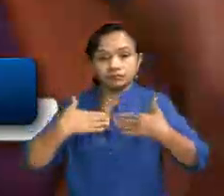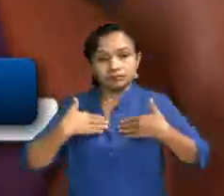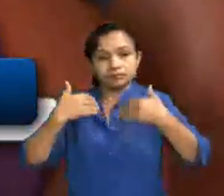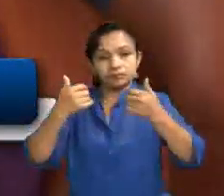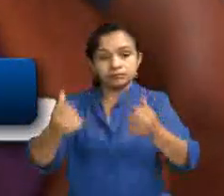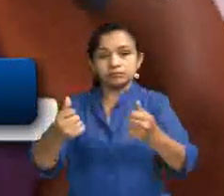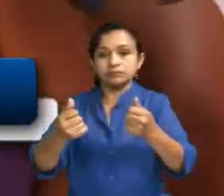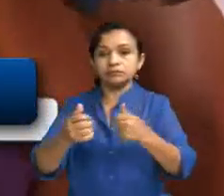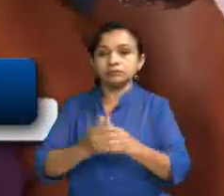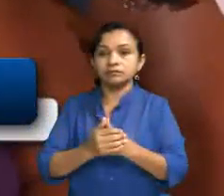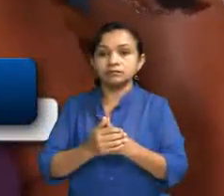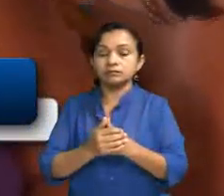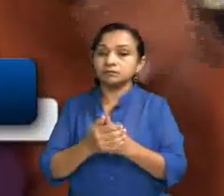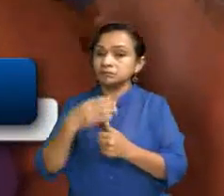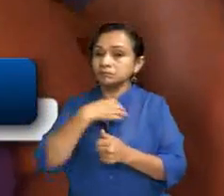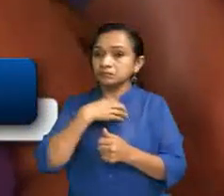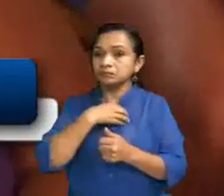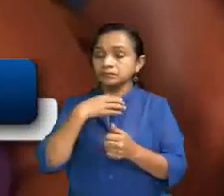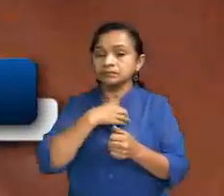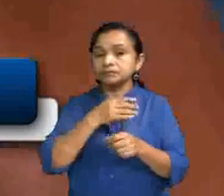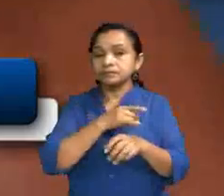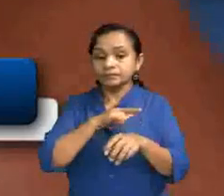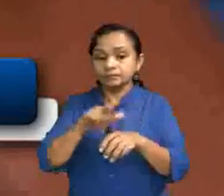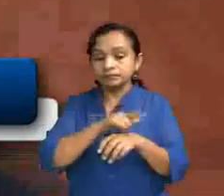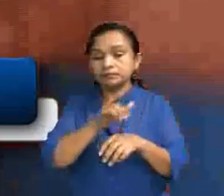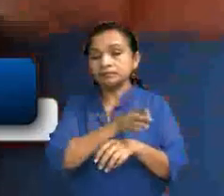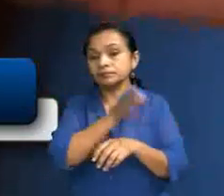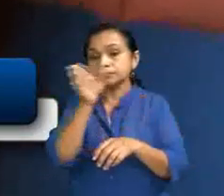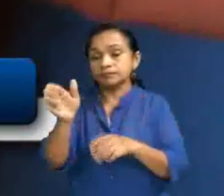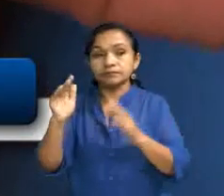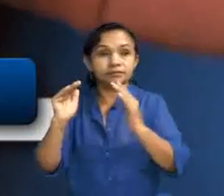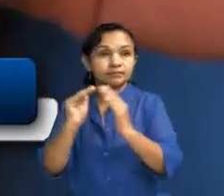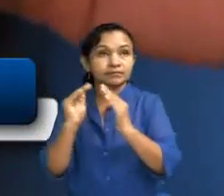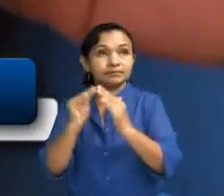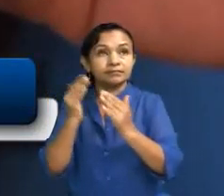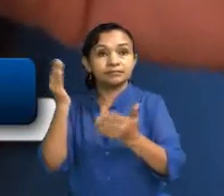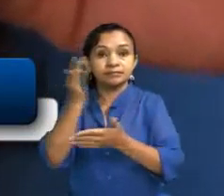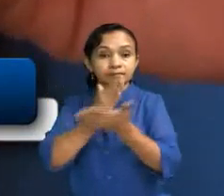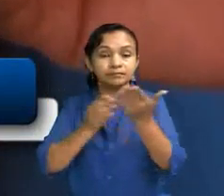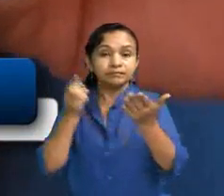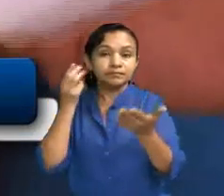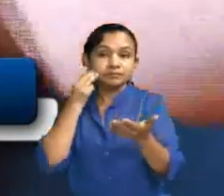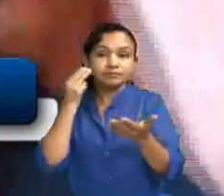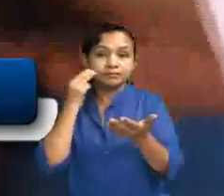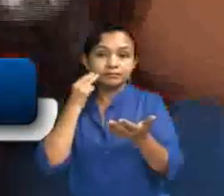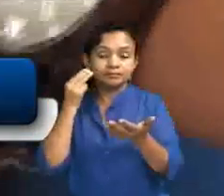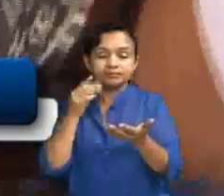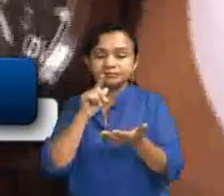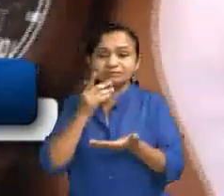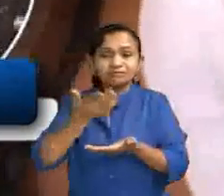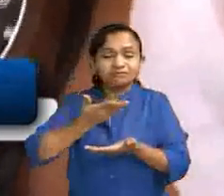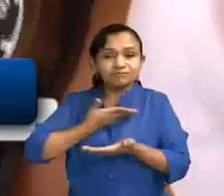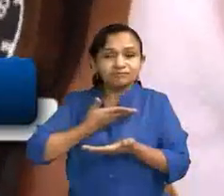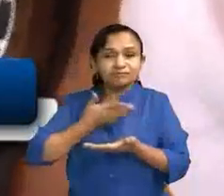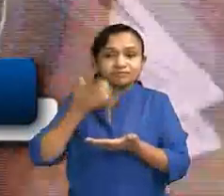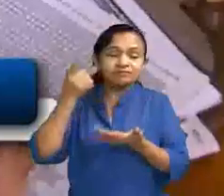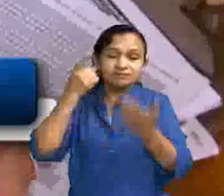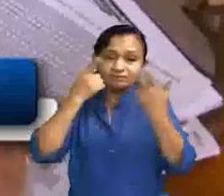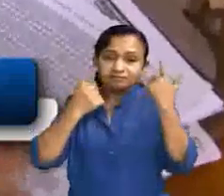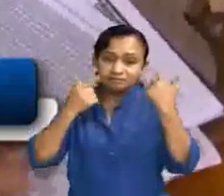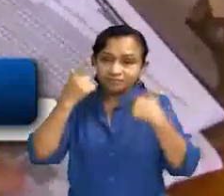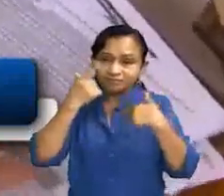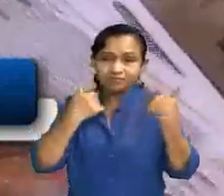nosotros lo vamos a buscar al terreno. Porque a veces pues la mamá es muy difícil. Hay mamás que no les gusta porque el niño llora,